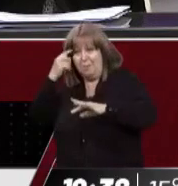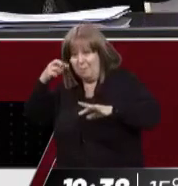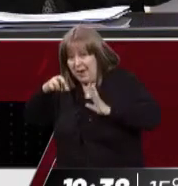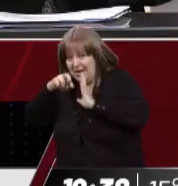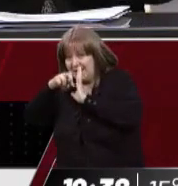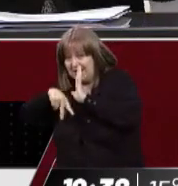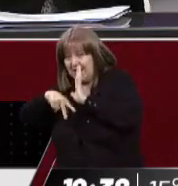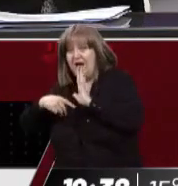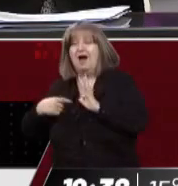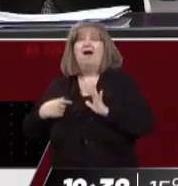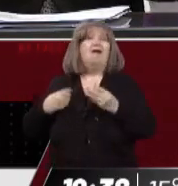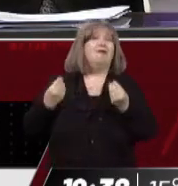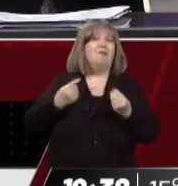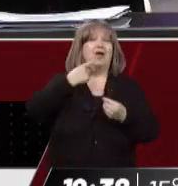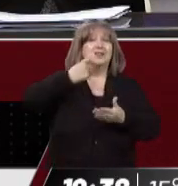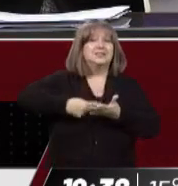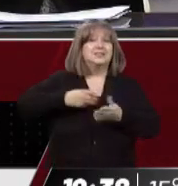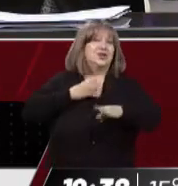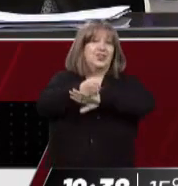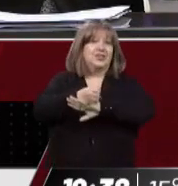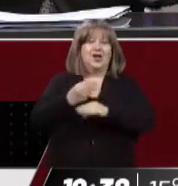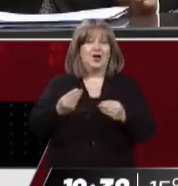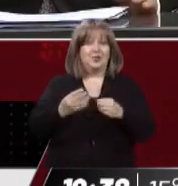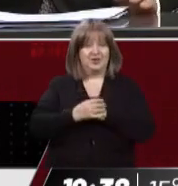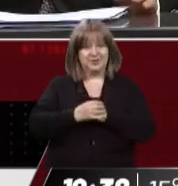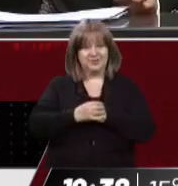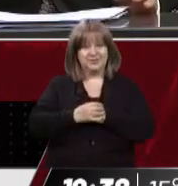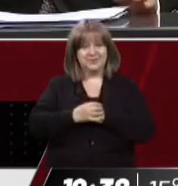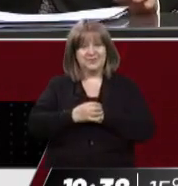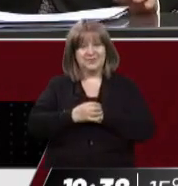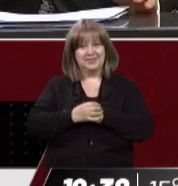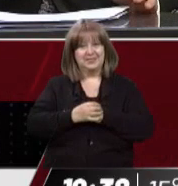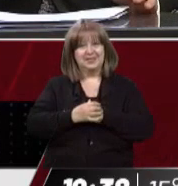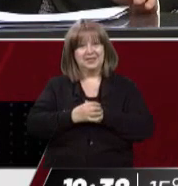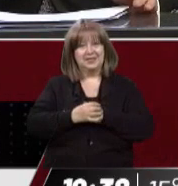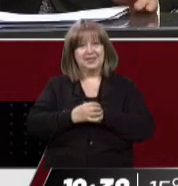pensando durante el partido? ¿Cuál fue el momento que dijiste, ya está, es ahora o nunca?